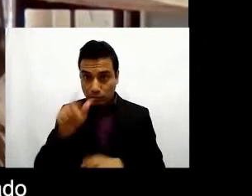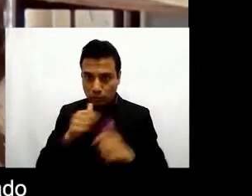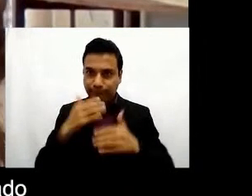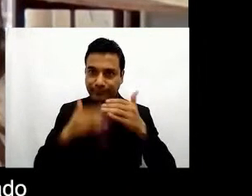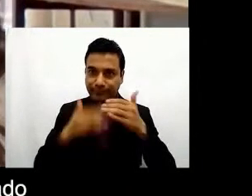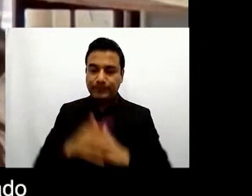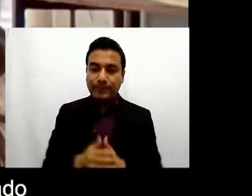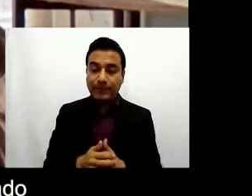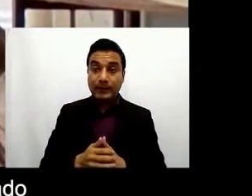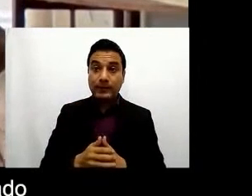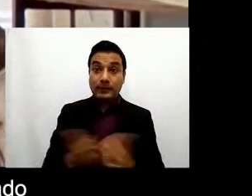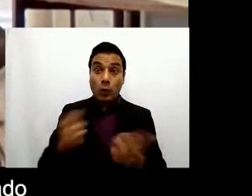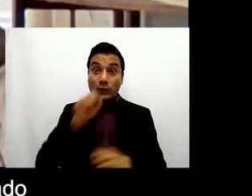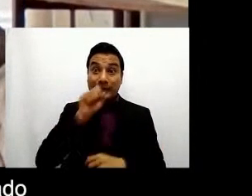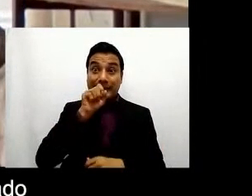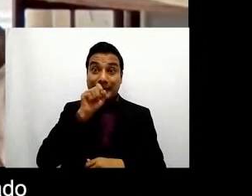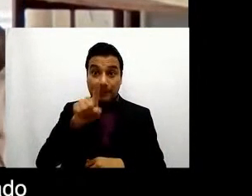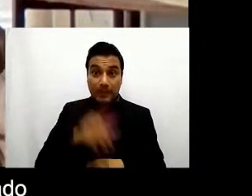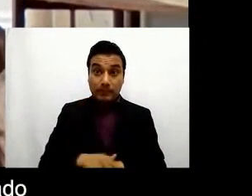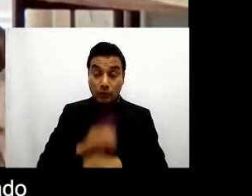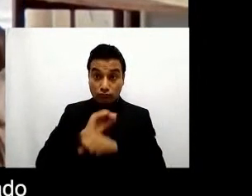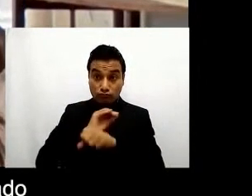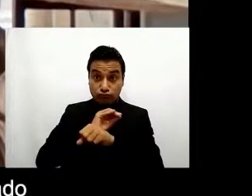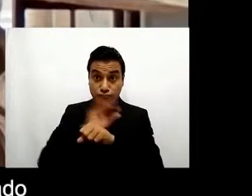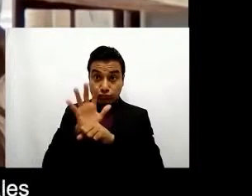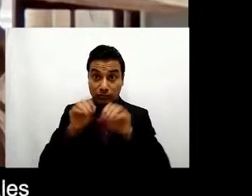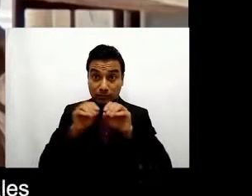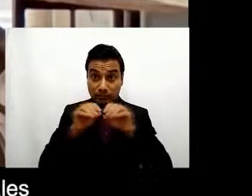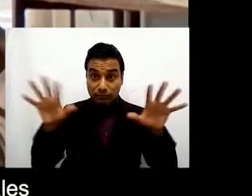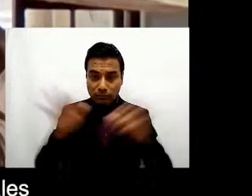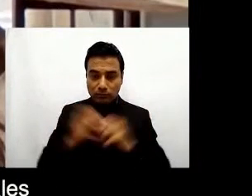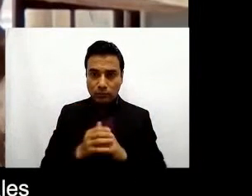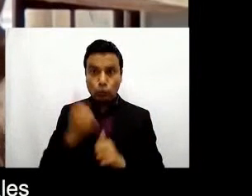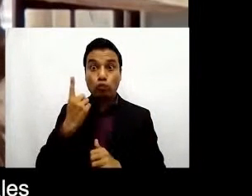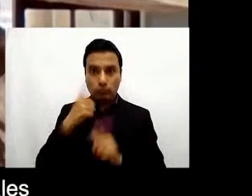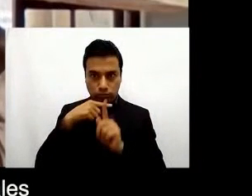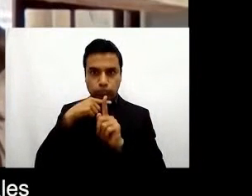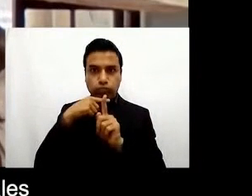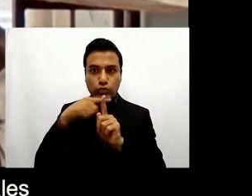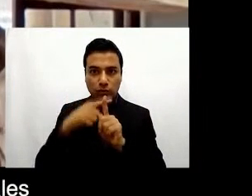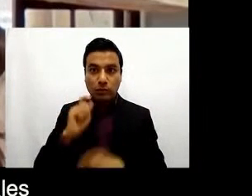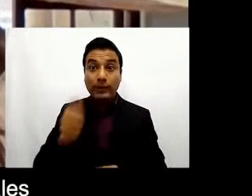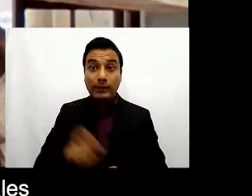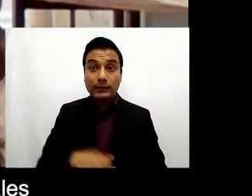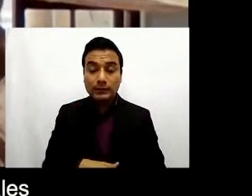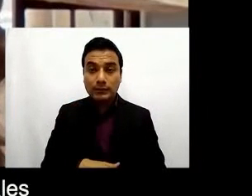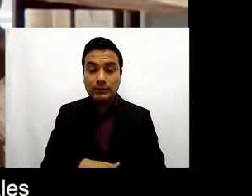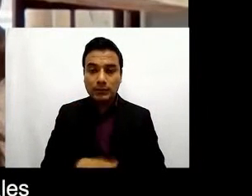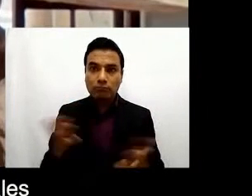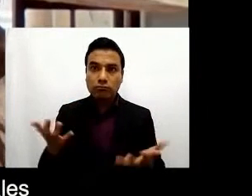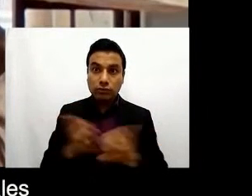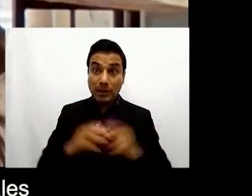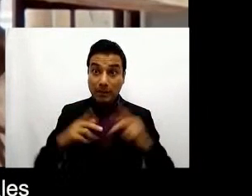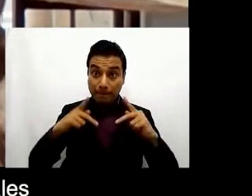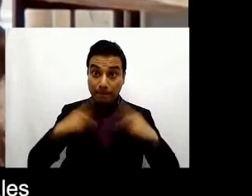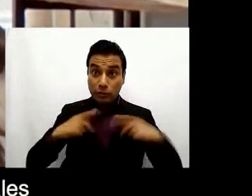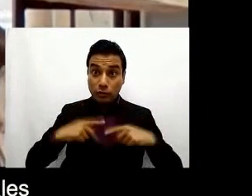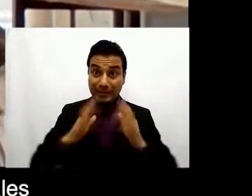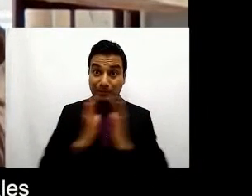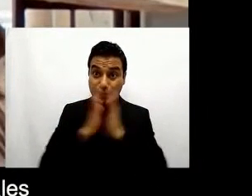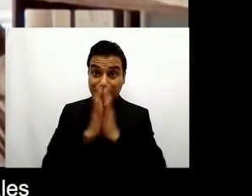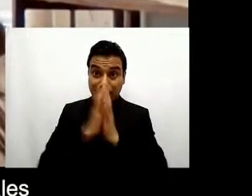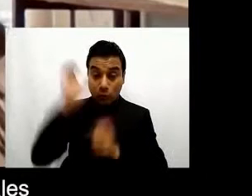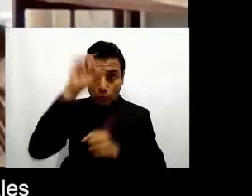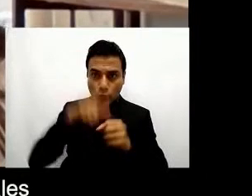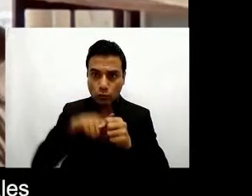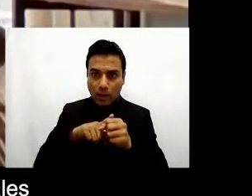ha potenciado algo que yo veo sumamente positivo, que es la organización de los agentes culturales,